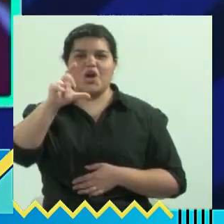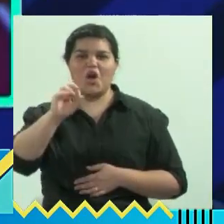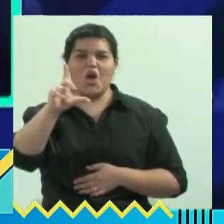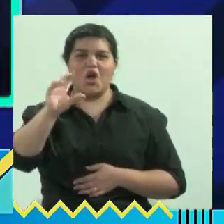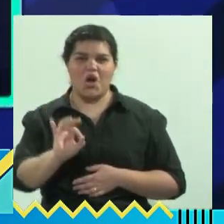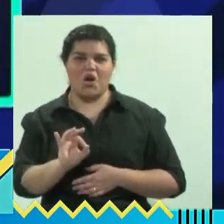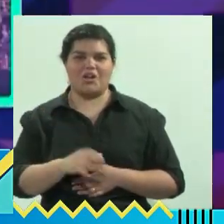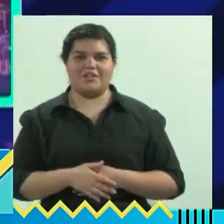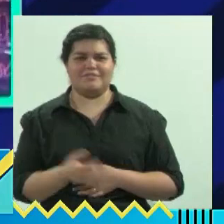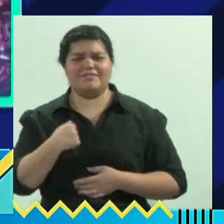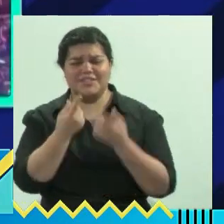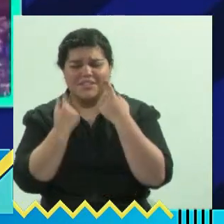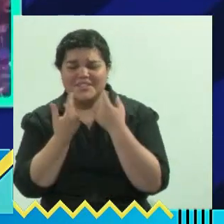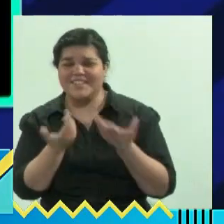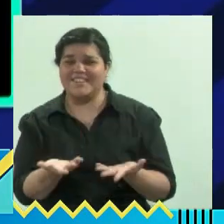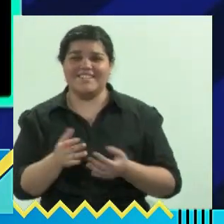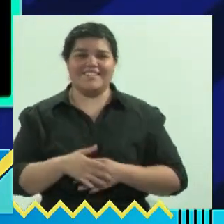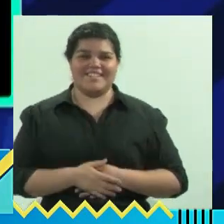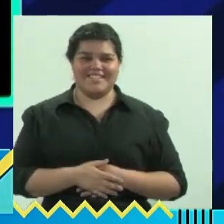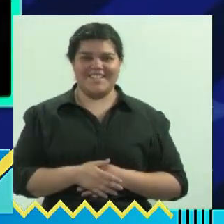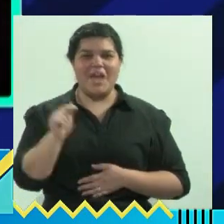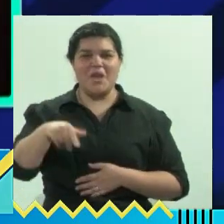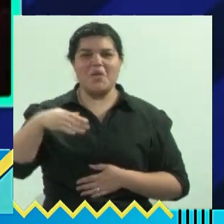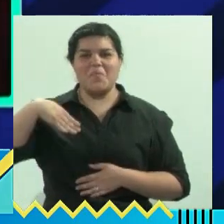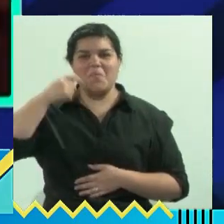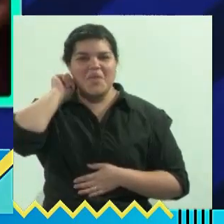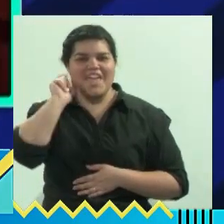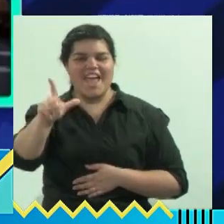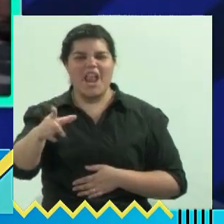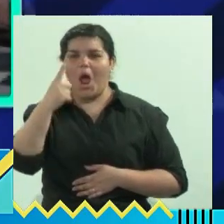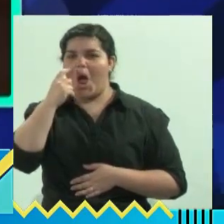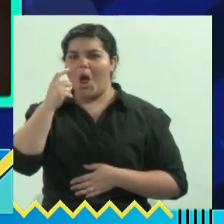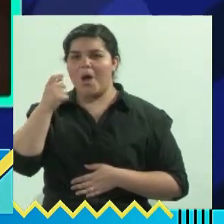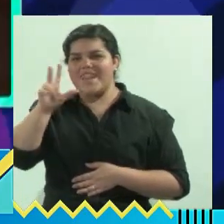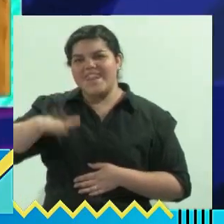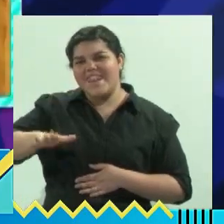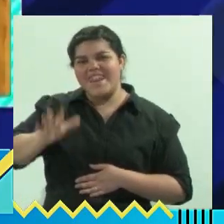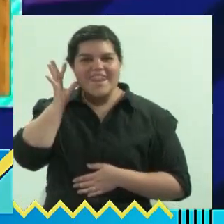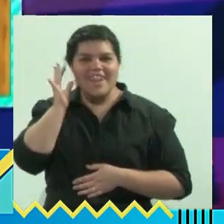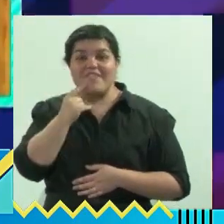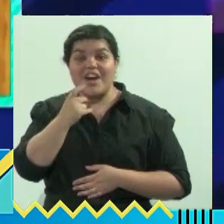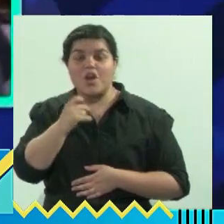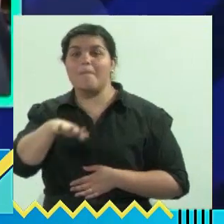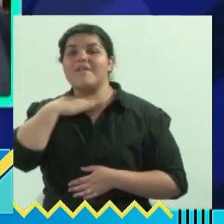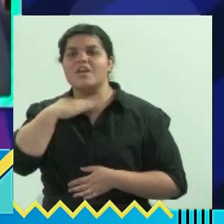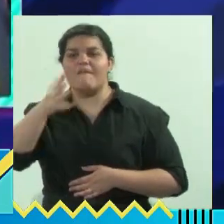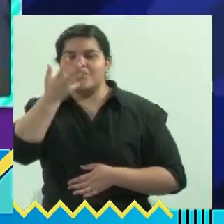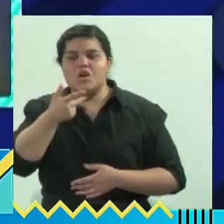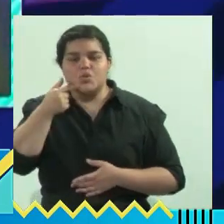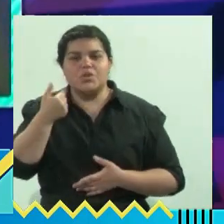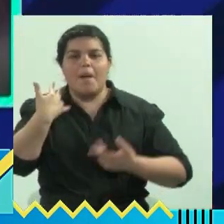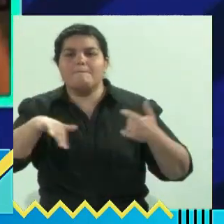Voy a llorar. Miguel es un niño mexicano que sueña con ser músico, pero su familia se lo prohíbe. ¿Por qué